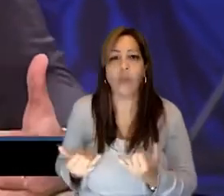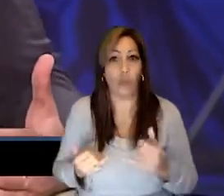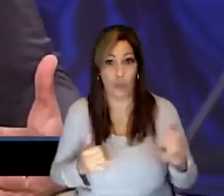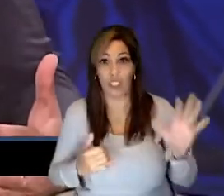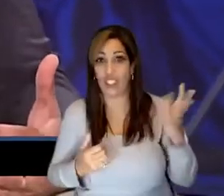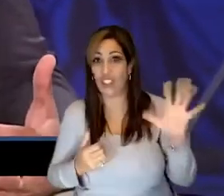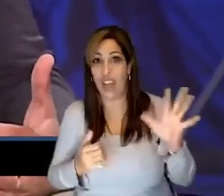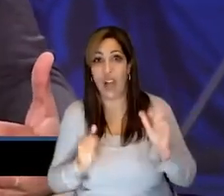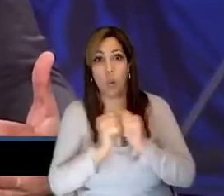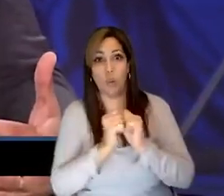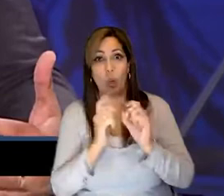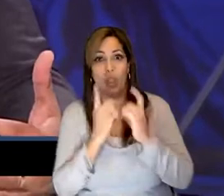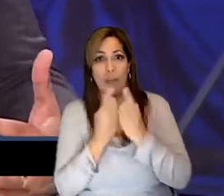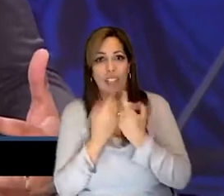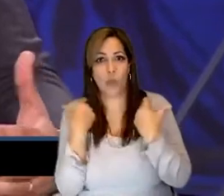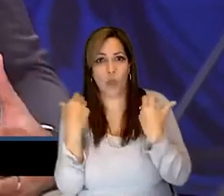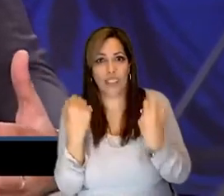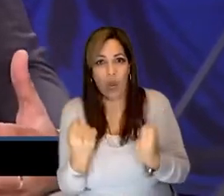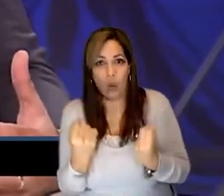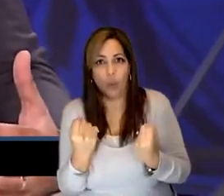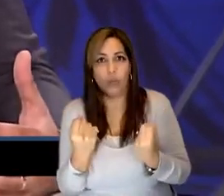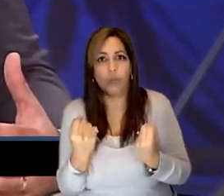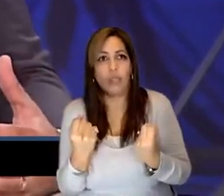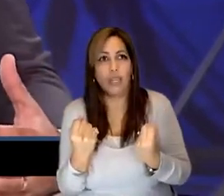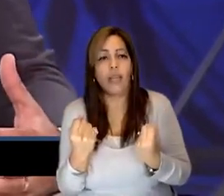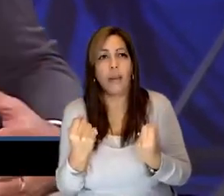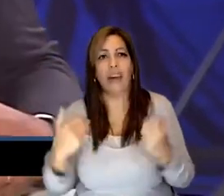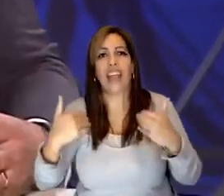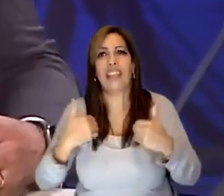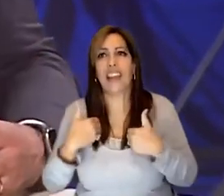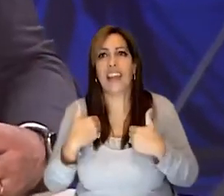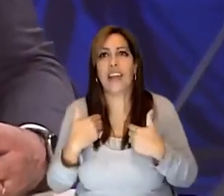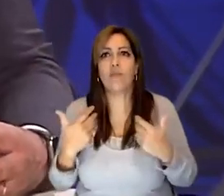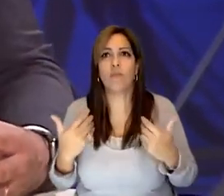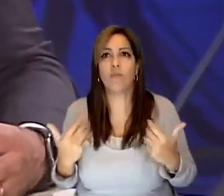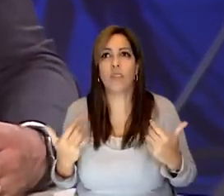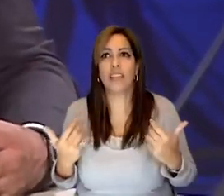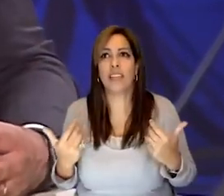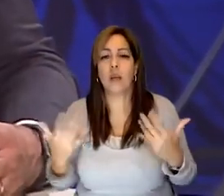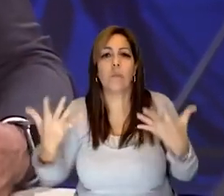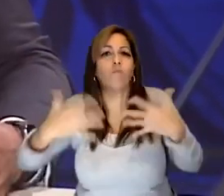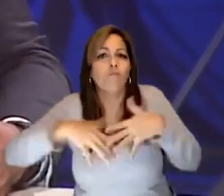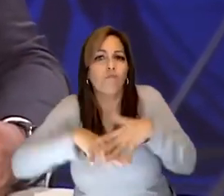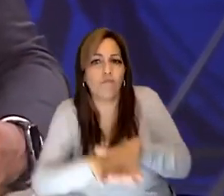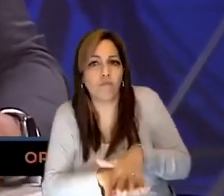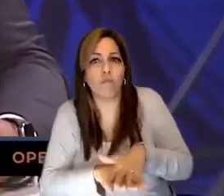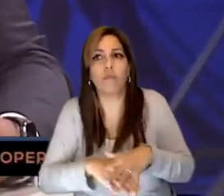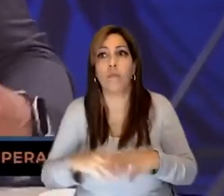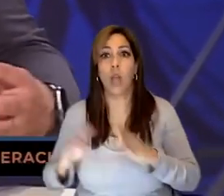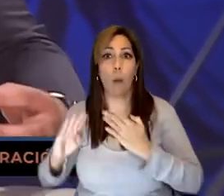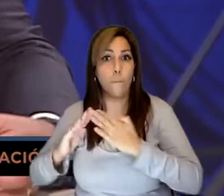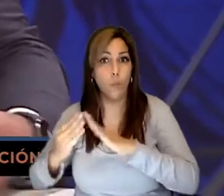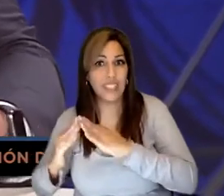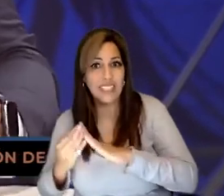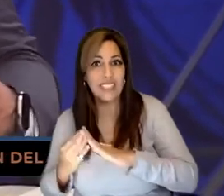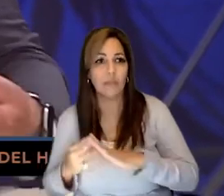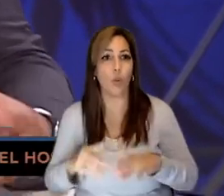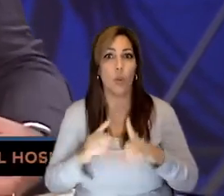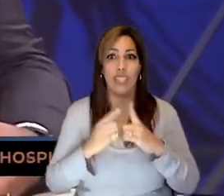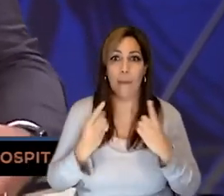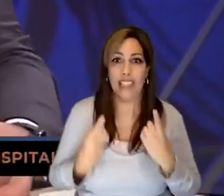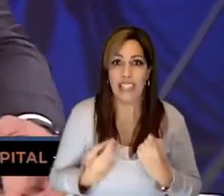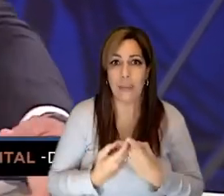ahora se está trabajando junto al Departamento de Salud okay. para tener una fórmula híbrida entre participación del municipio,